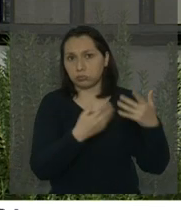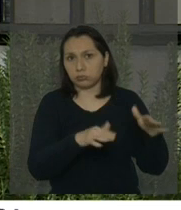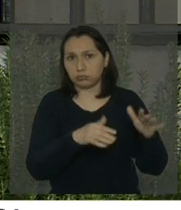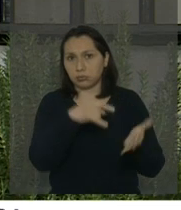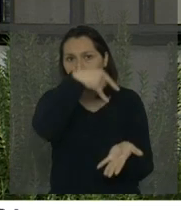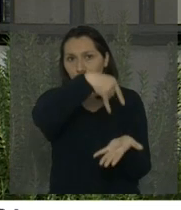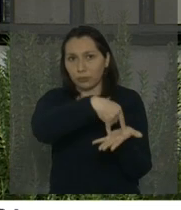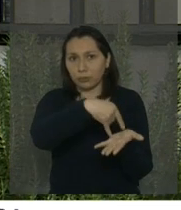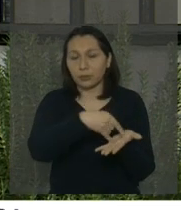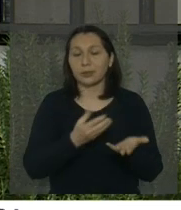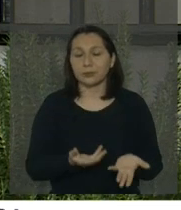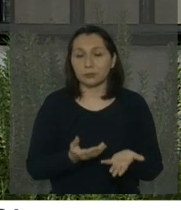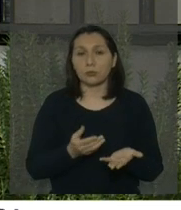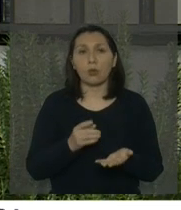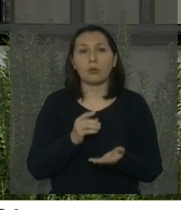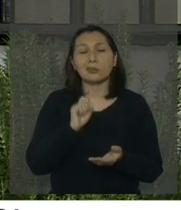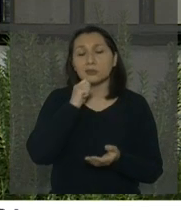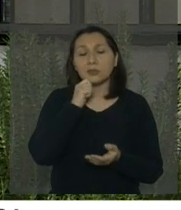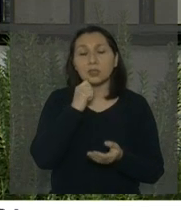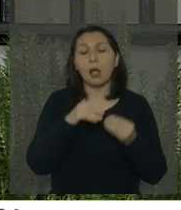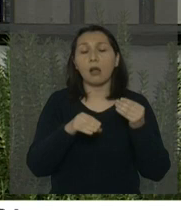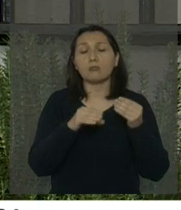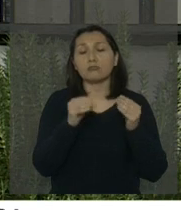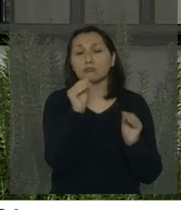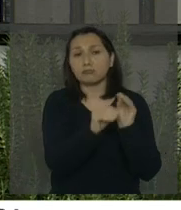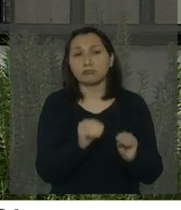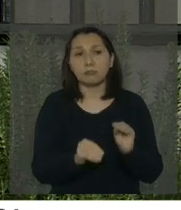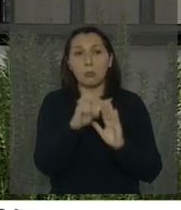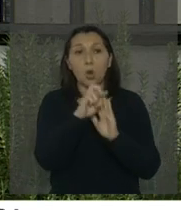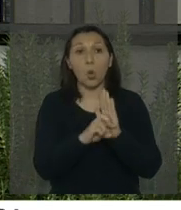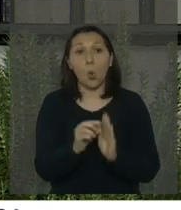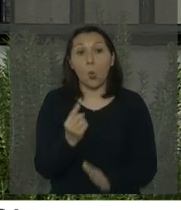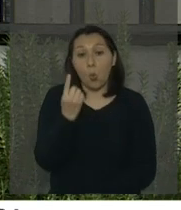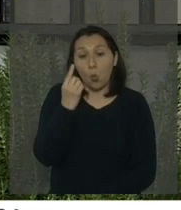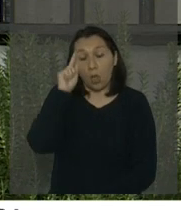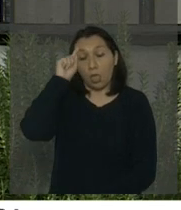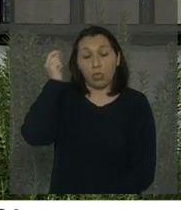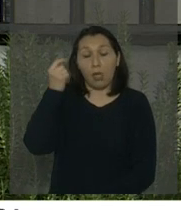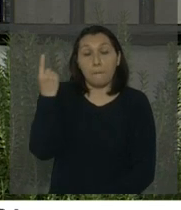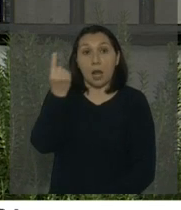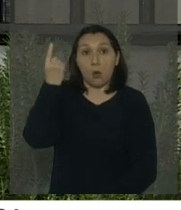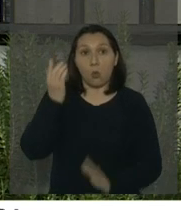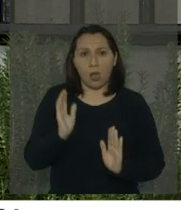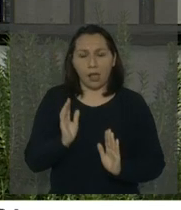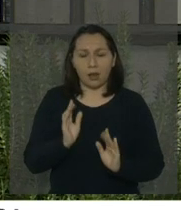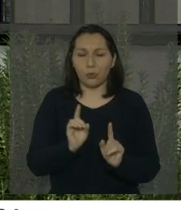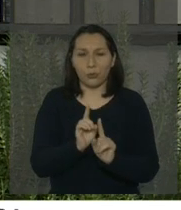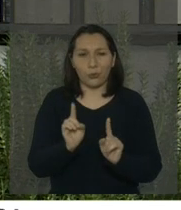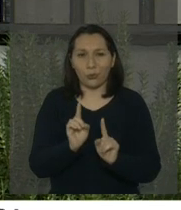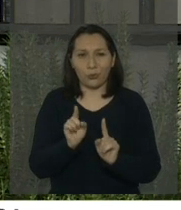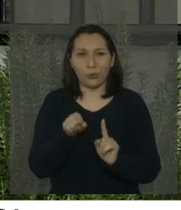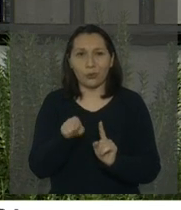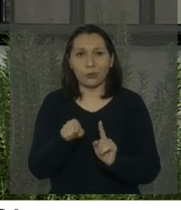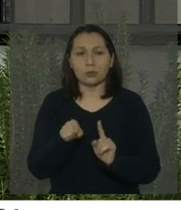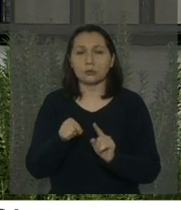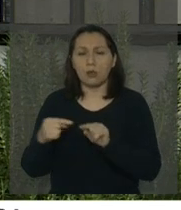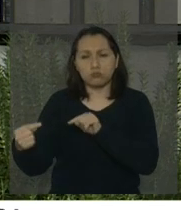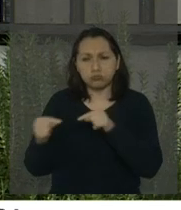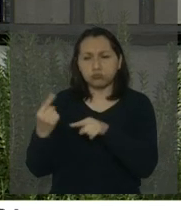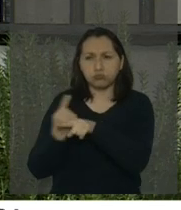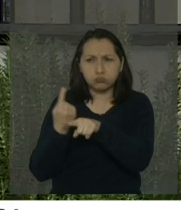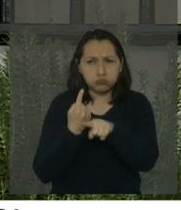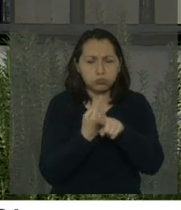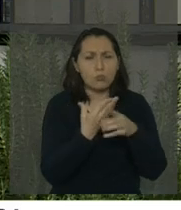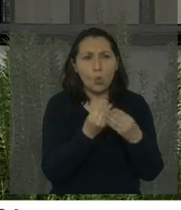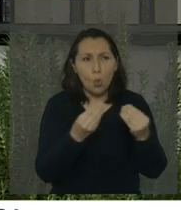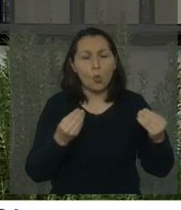2017, pero que además no es un proyecto que haya sido de como una iniciativa particular, sino que ha sido producto de un debate muy amplio